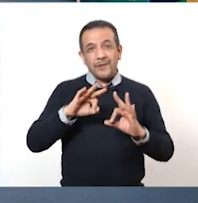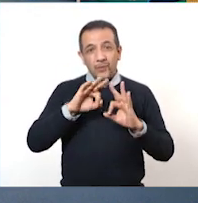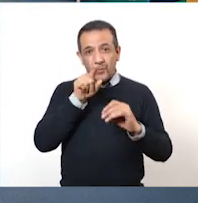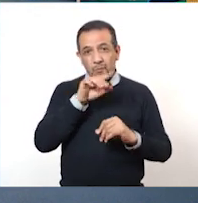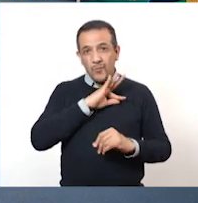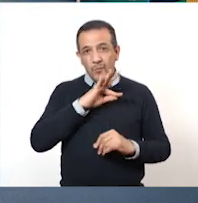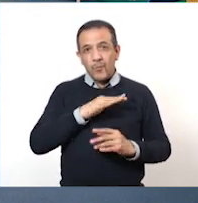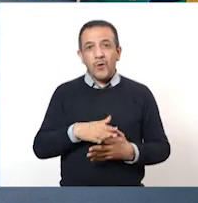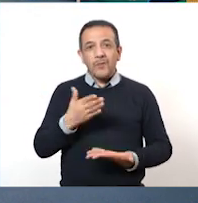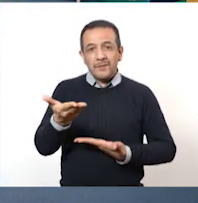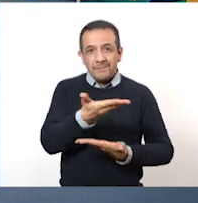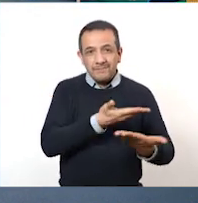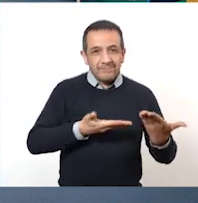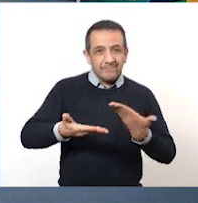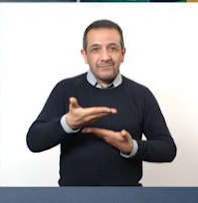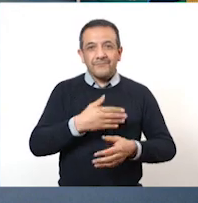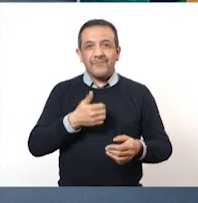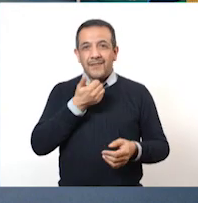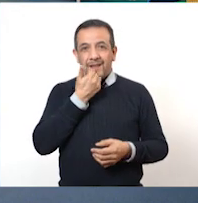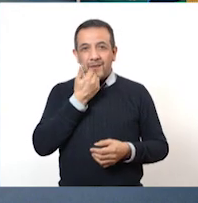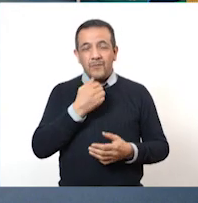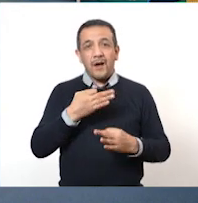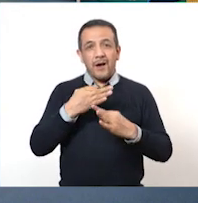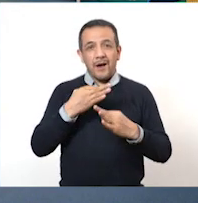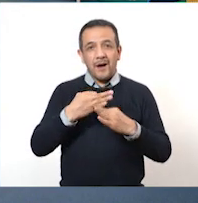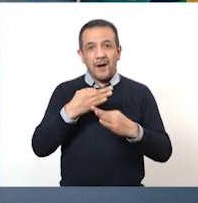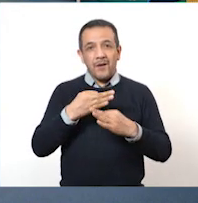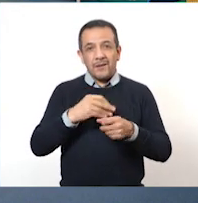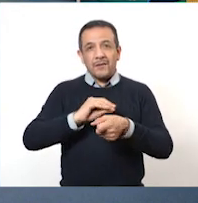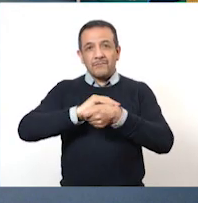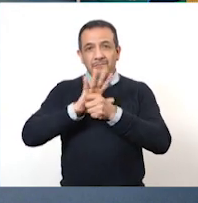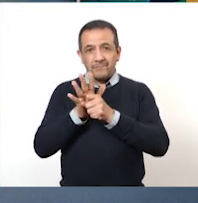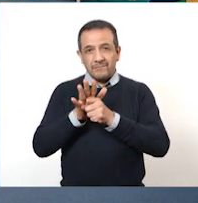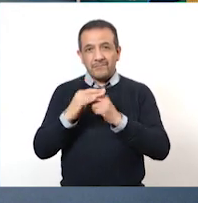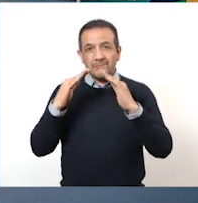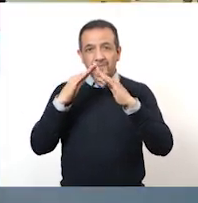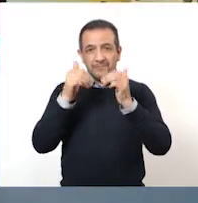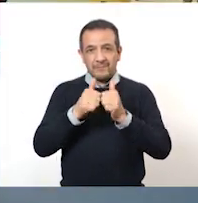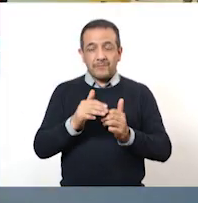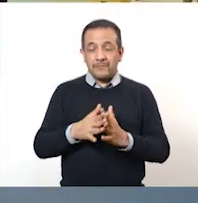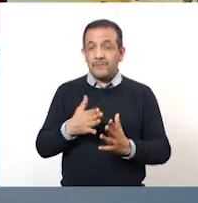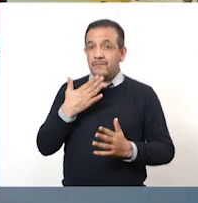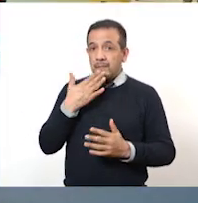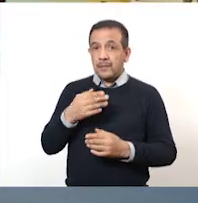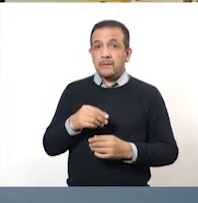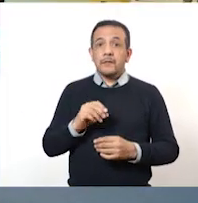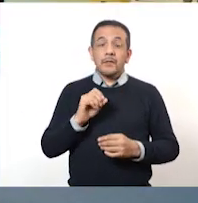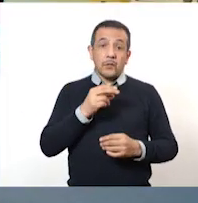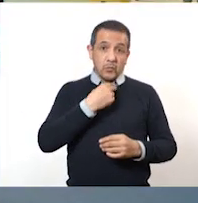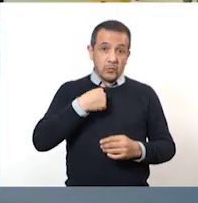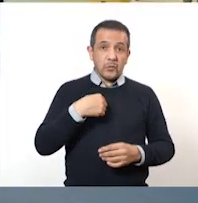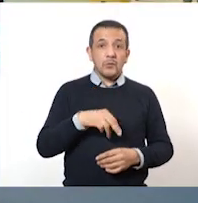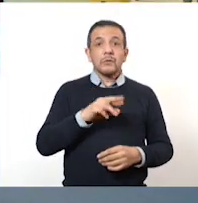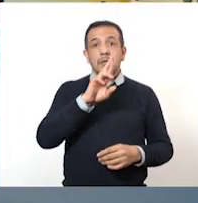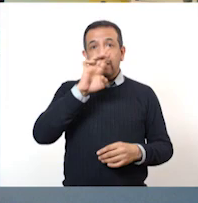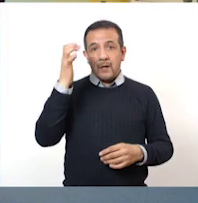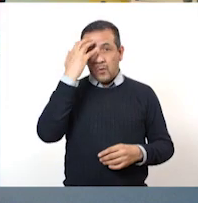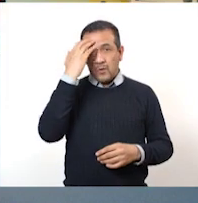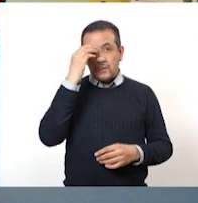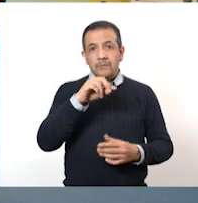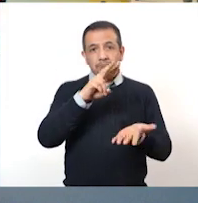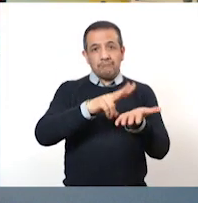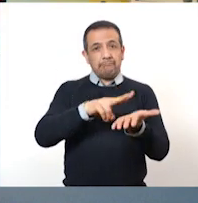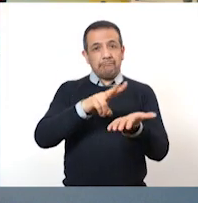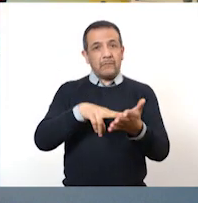diversas maneras en las que intervenimos con nuestros alumnos y alumnas en estos tiempos de confinamiento. Desde luego, que reconocemos la